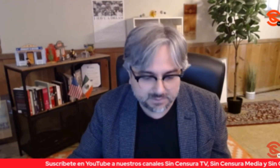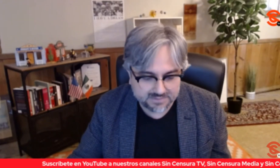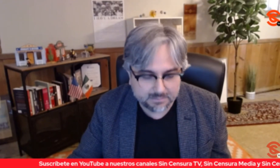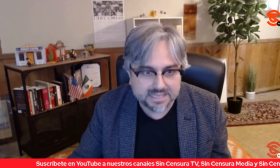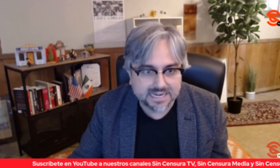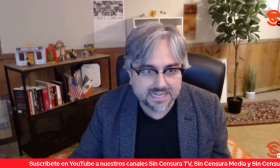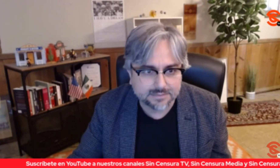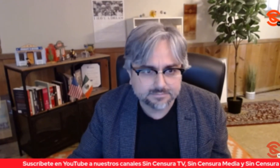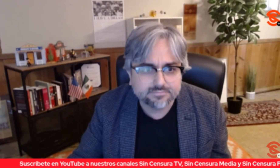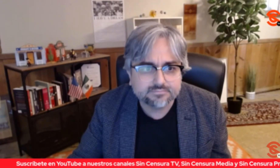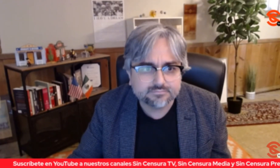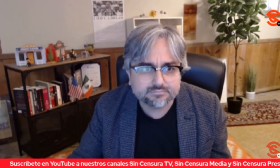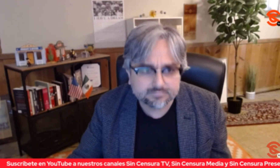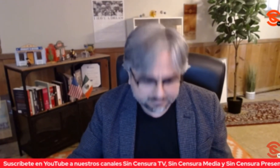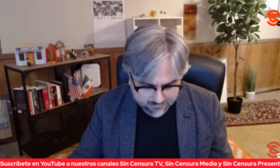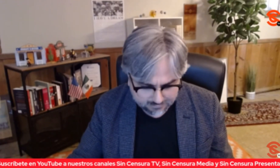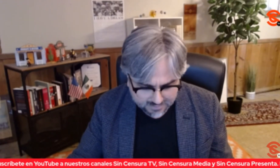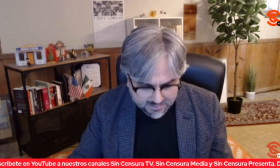la conferencia de prensa mañanera,